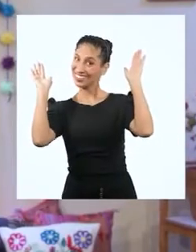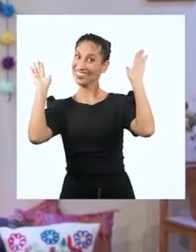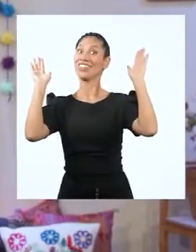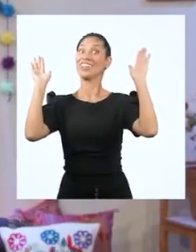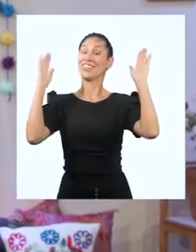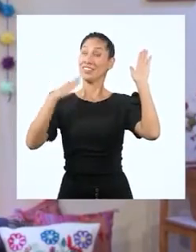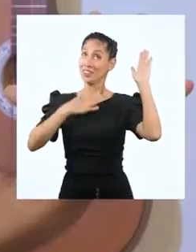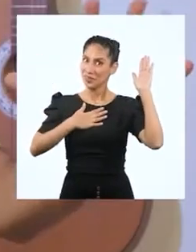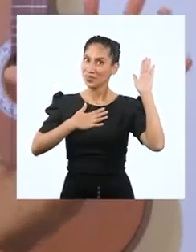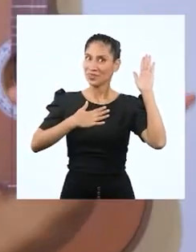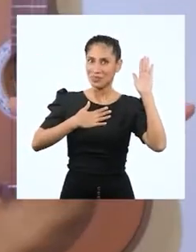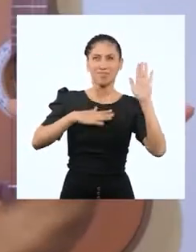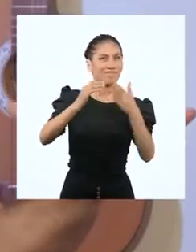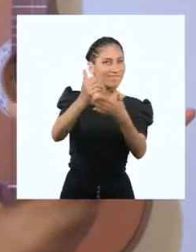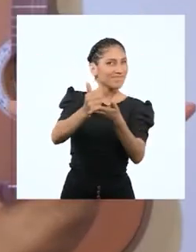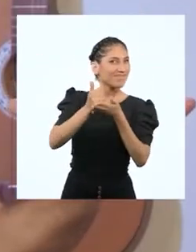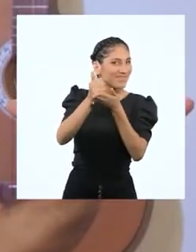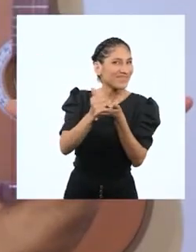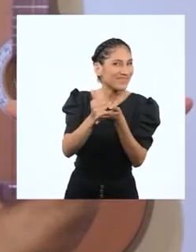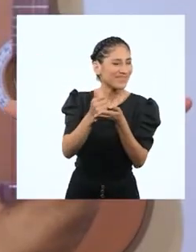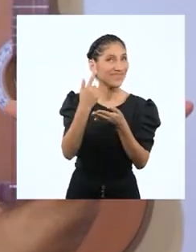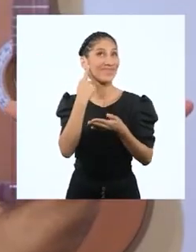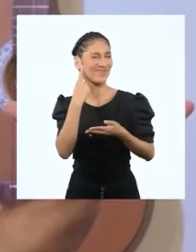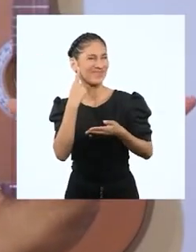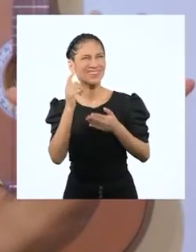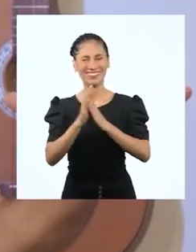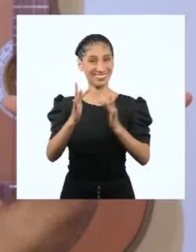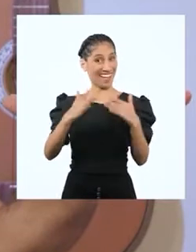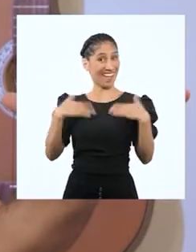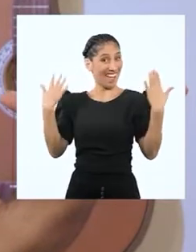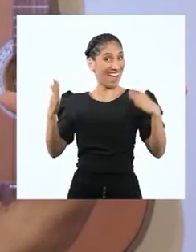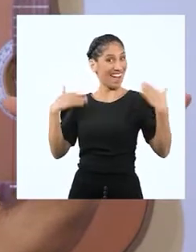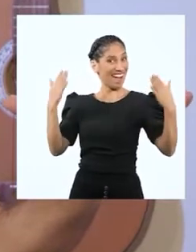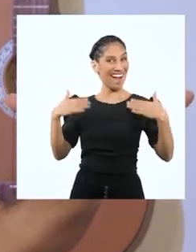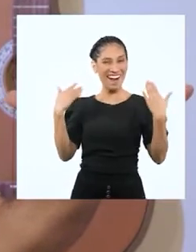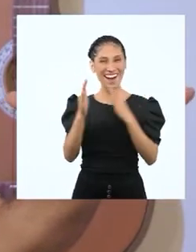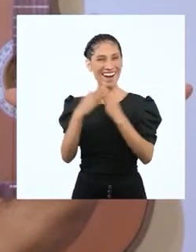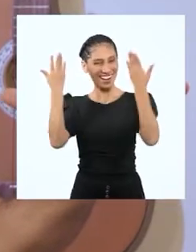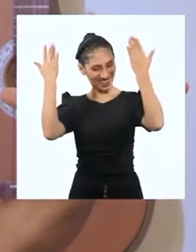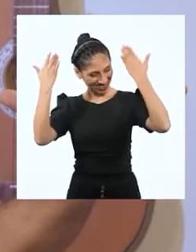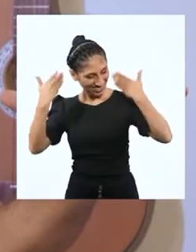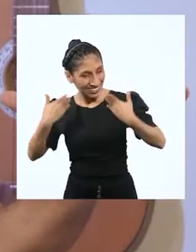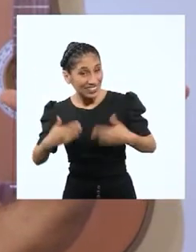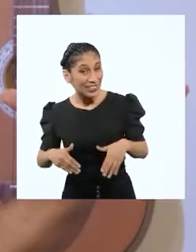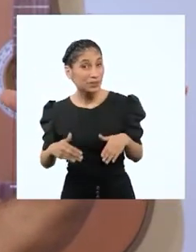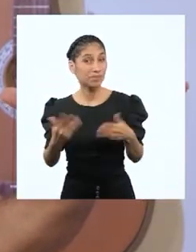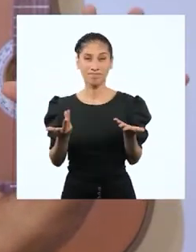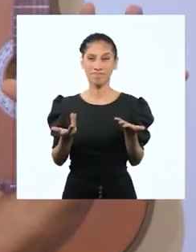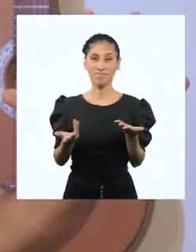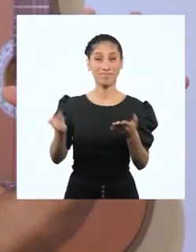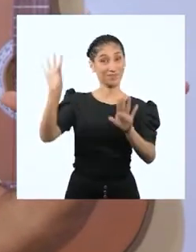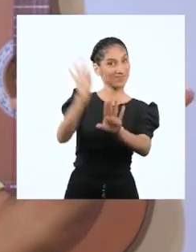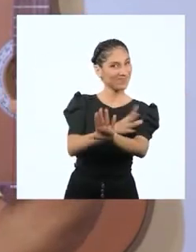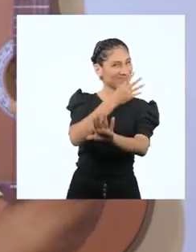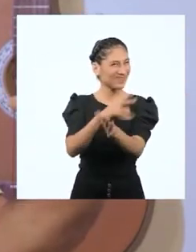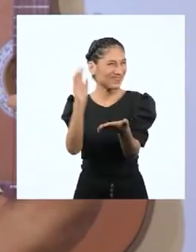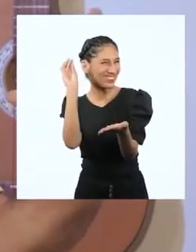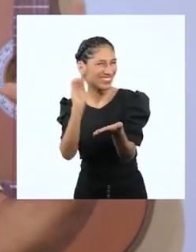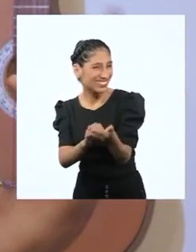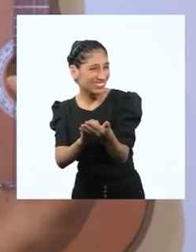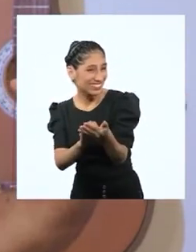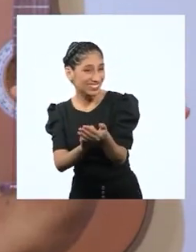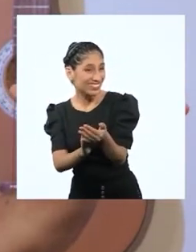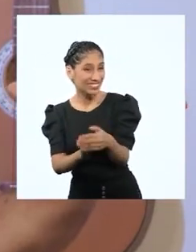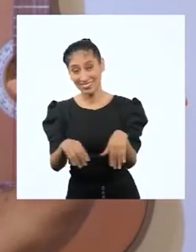alegre. Esa música me ha ayudado mucho a sentir y expresar alegría con todo mi cuerpo.